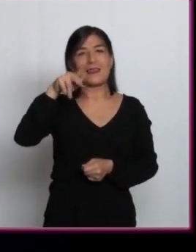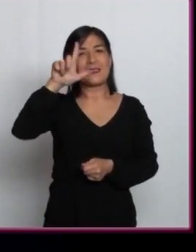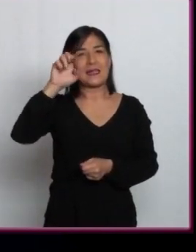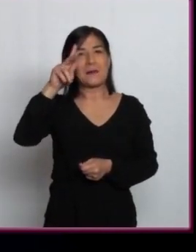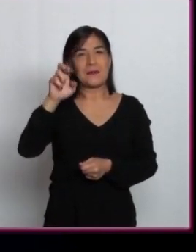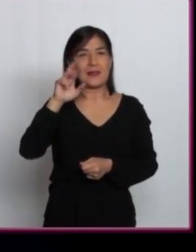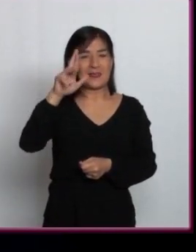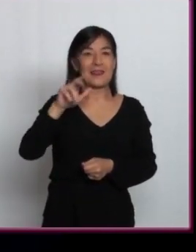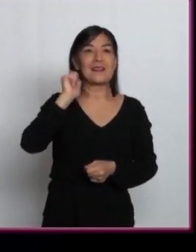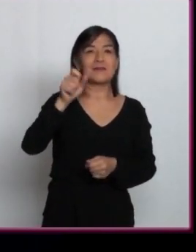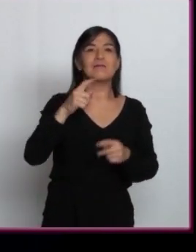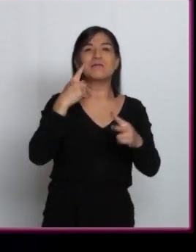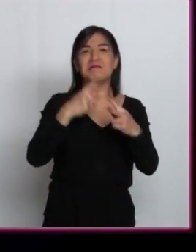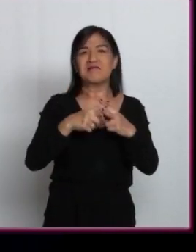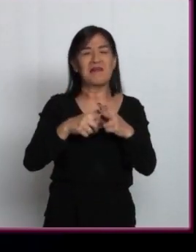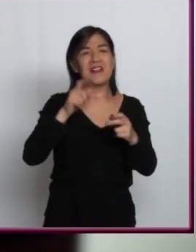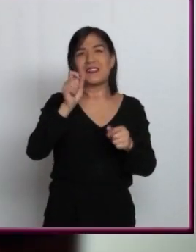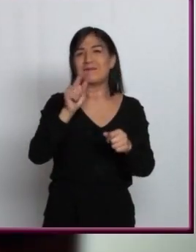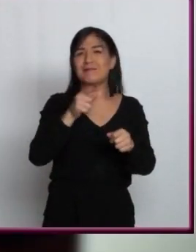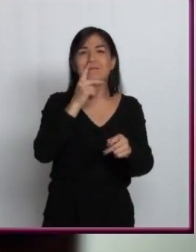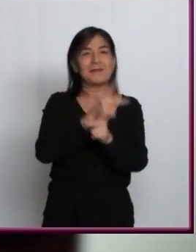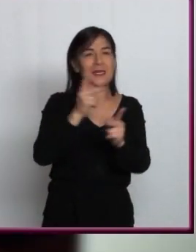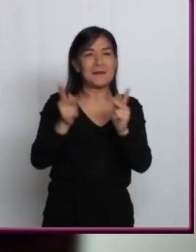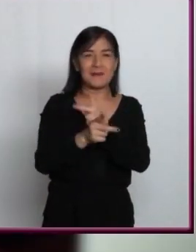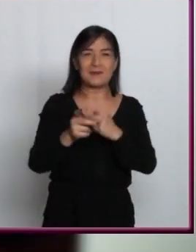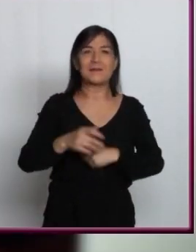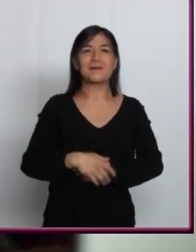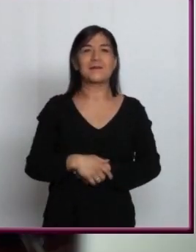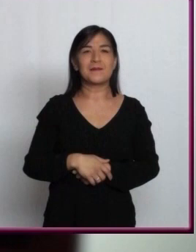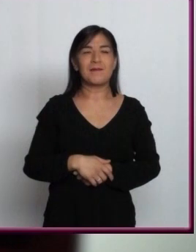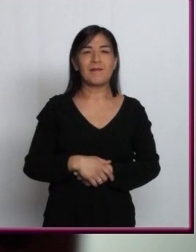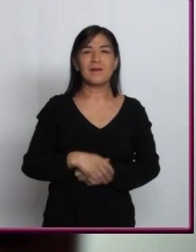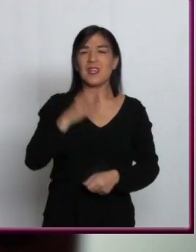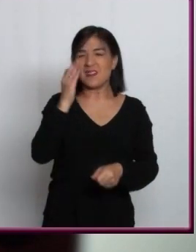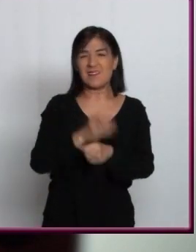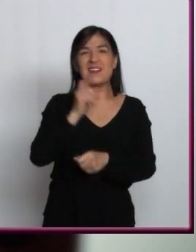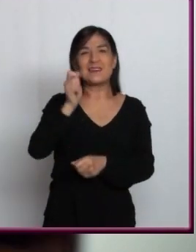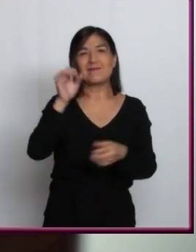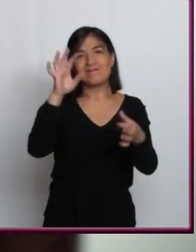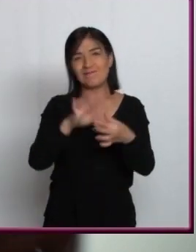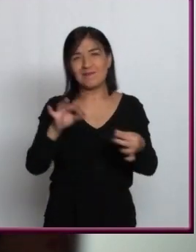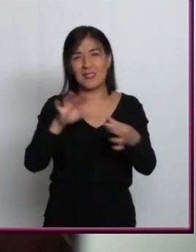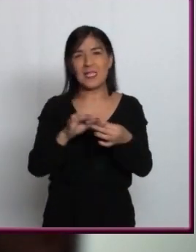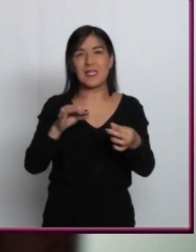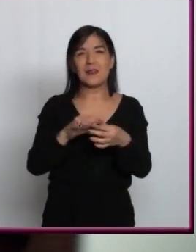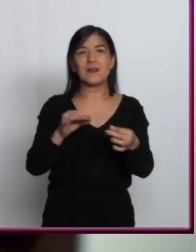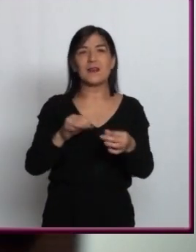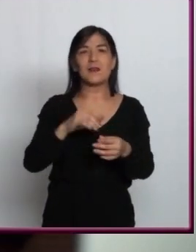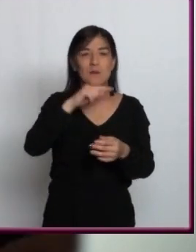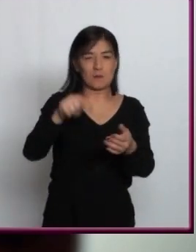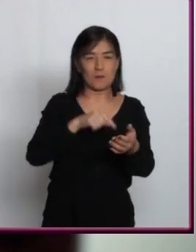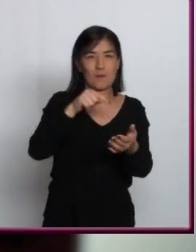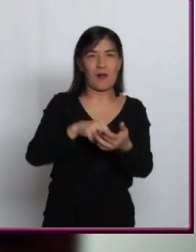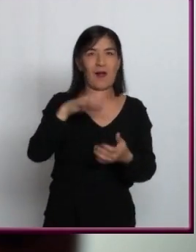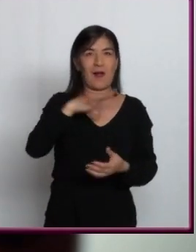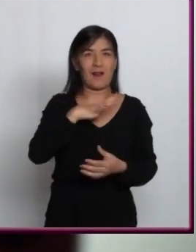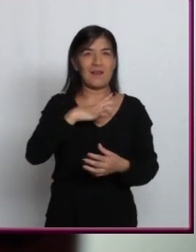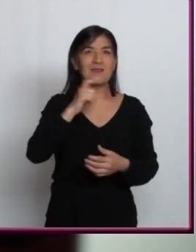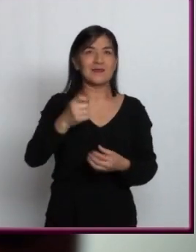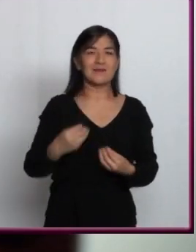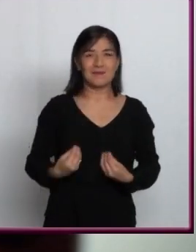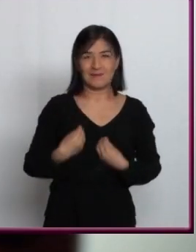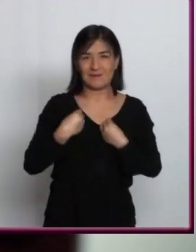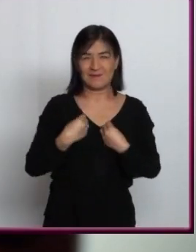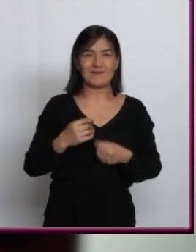matemáticas de preparatoria. Se habla mucho, Paco, de esto de la zona habitable. ¿Qué nos podrías hablar